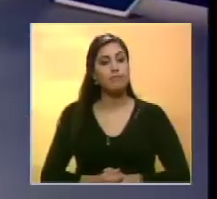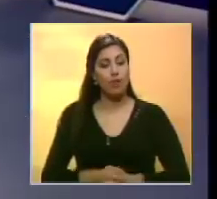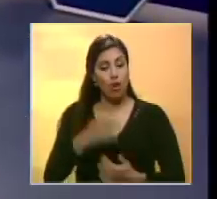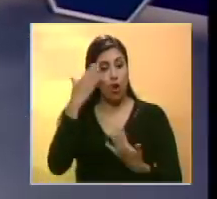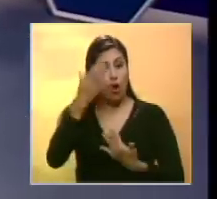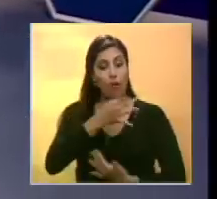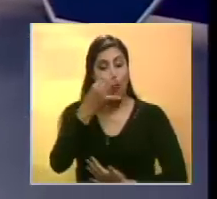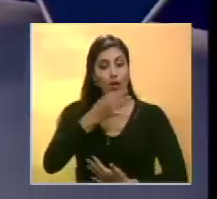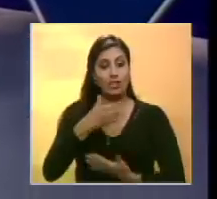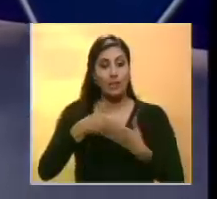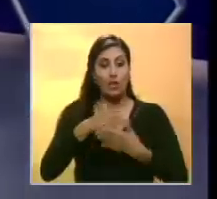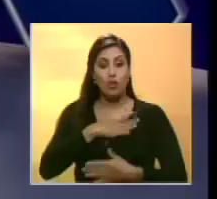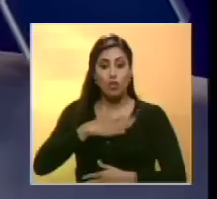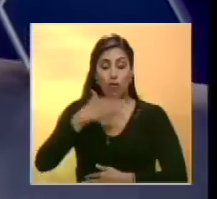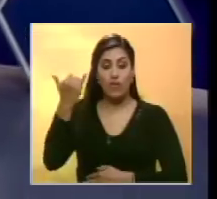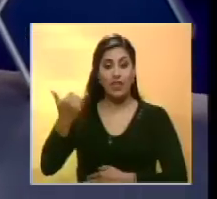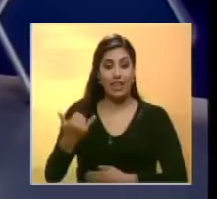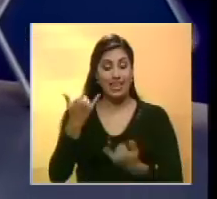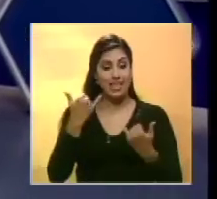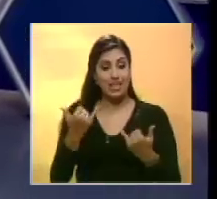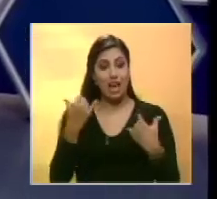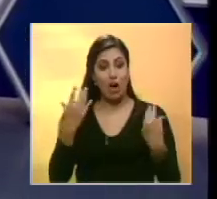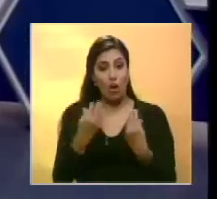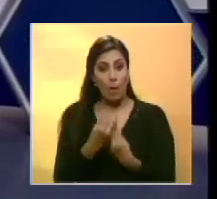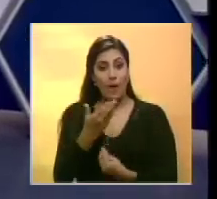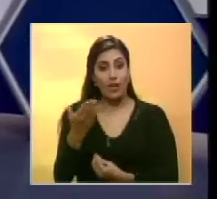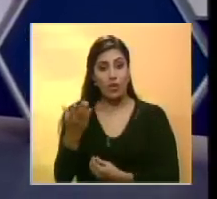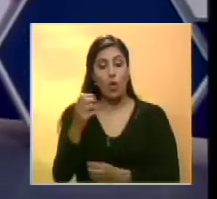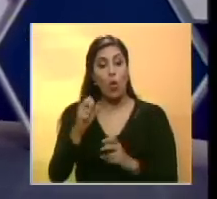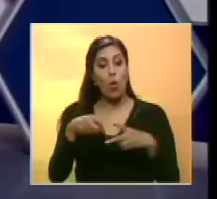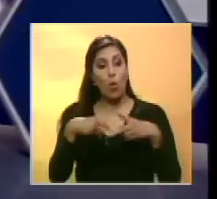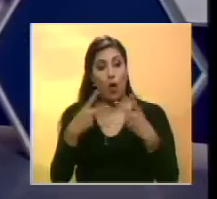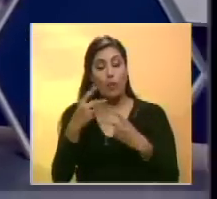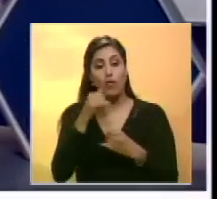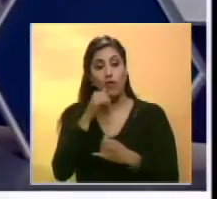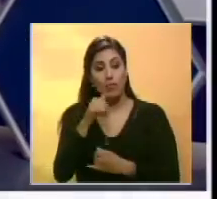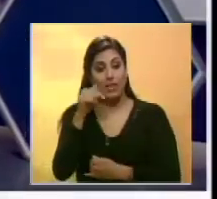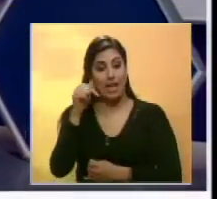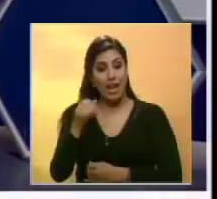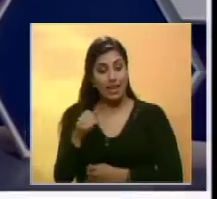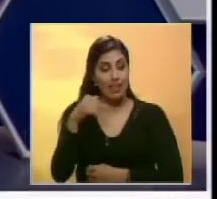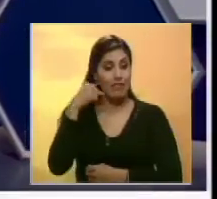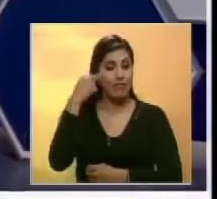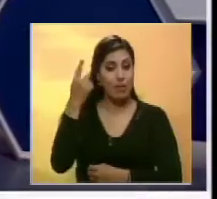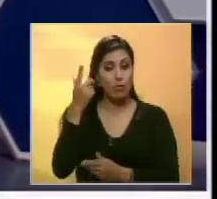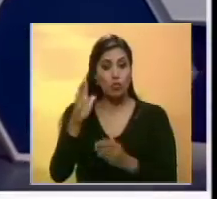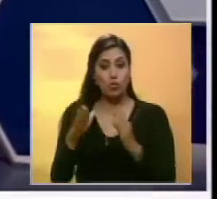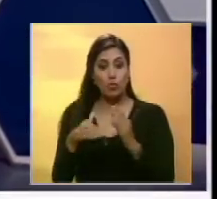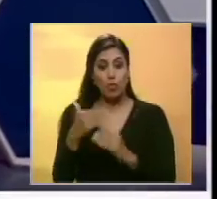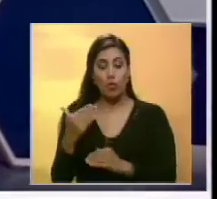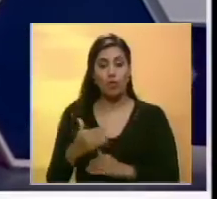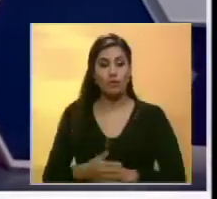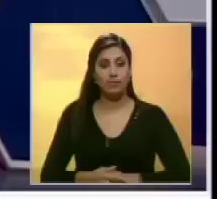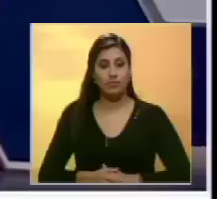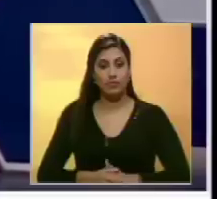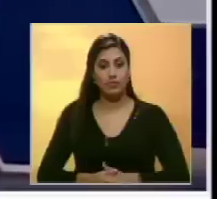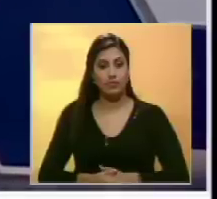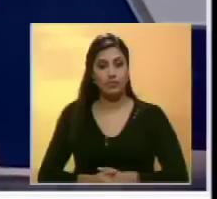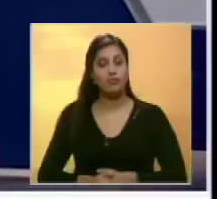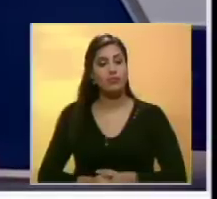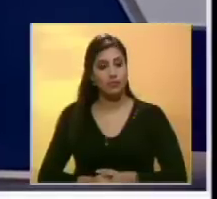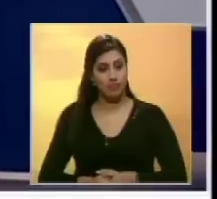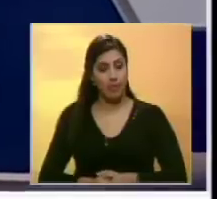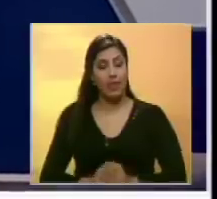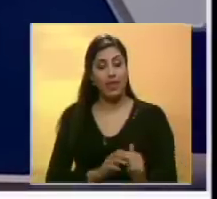Hola, muy buenas tardes amigos, yo soy Federica Guzmán y desde ya los estaré acompañando en nuestro acostumbrado recorrido por las noticias del entretenimiento aquí en Estrenos y